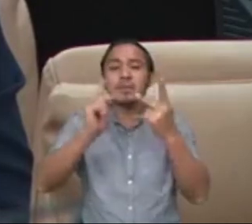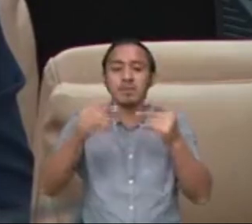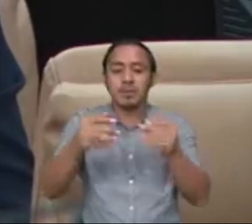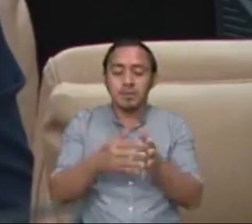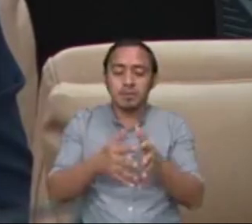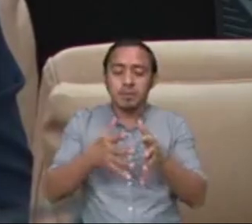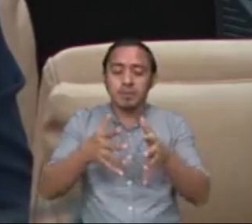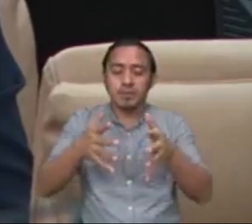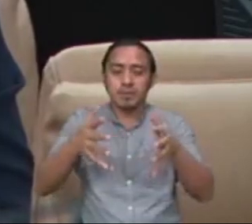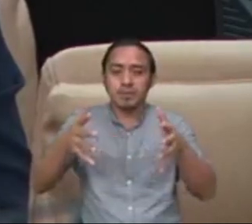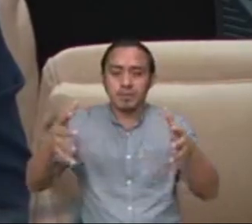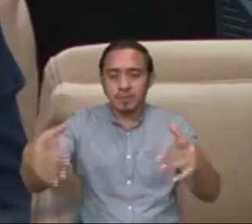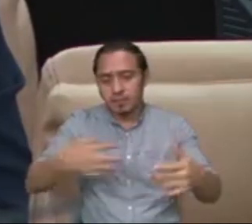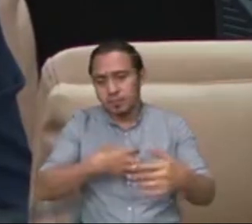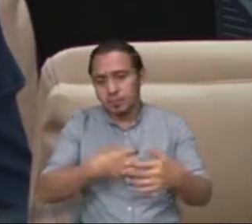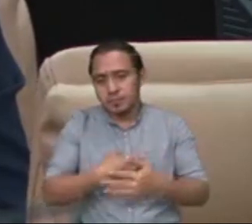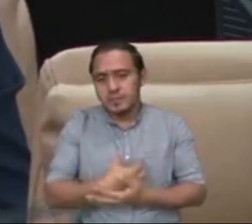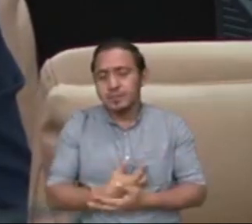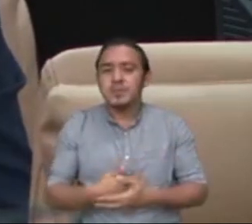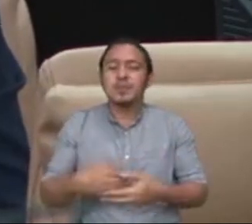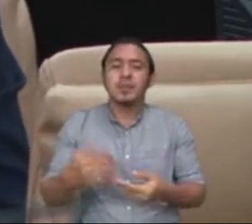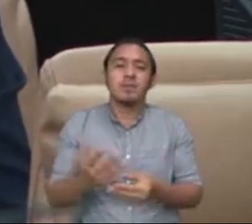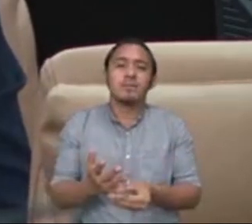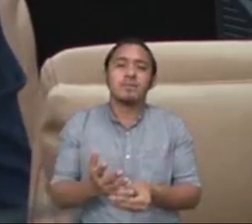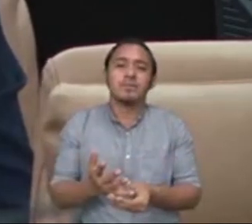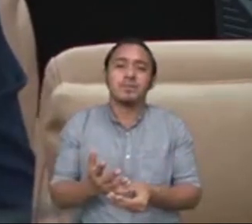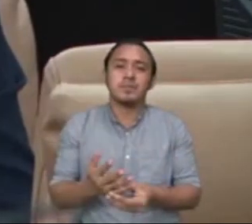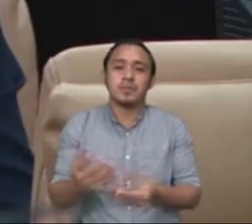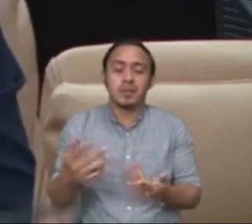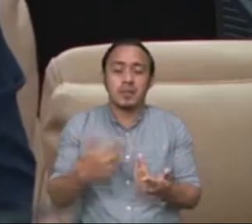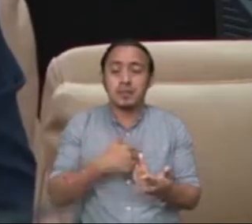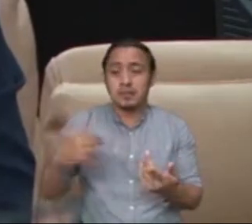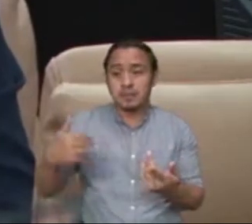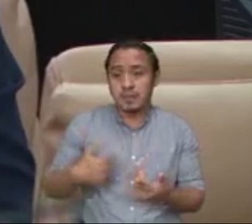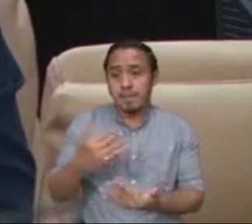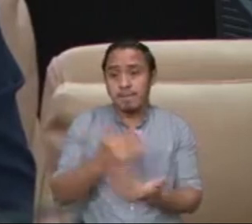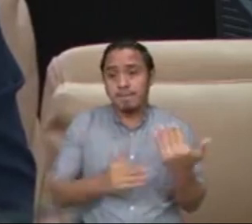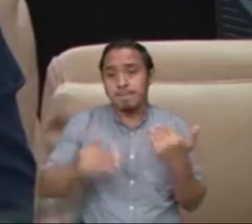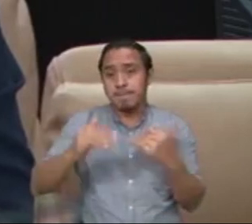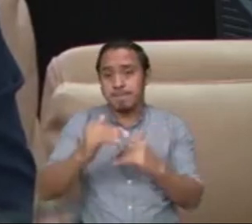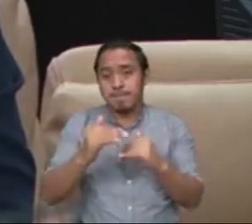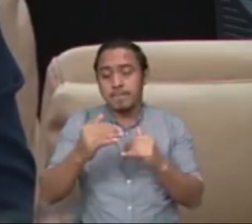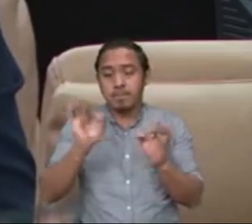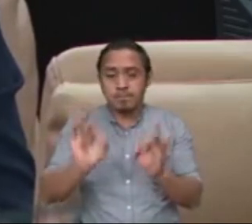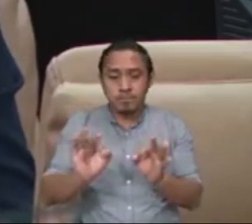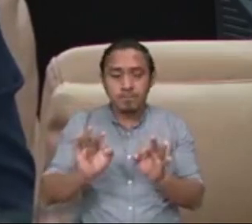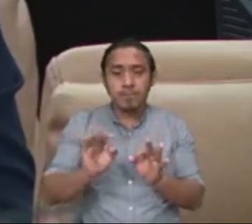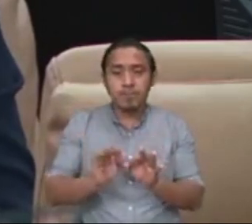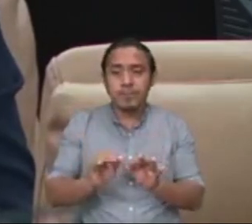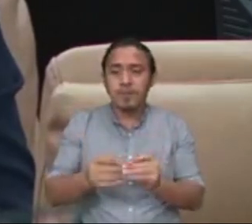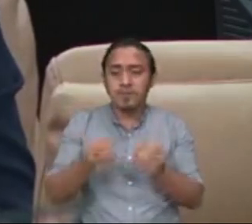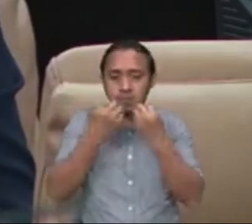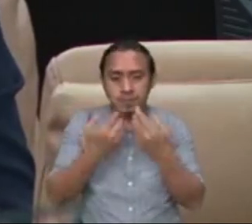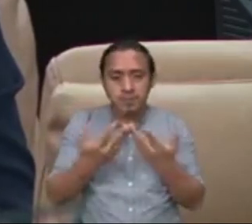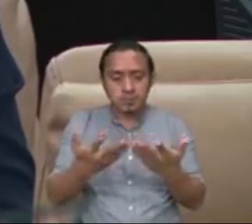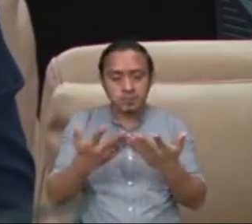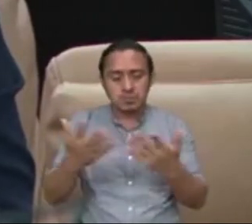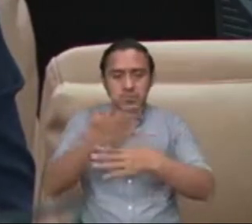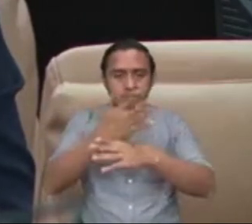incrementar los contactos comerciales, potencializar negocios y brindar información a través